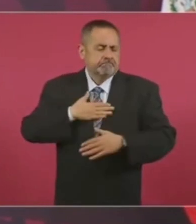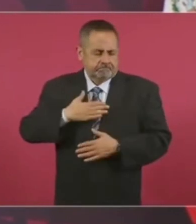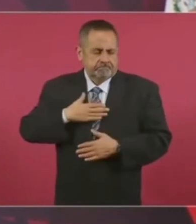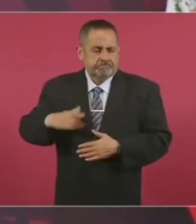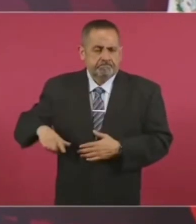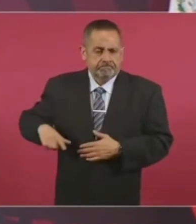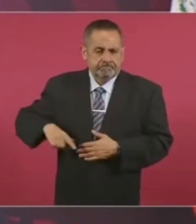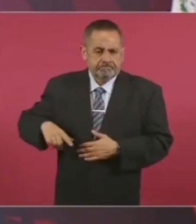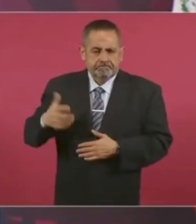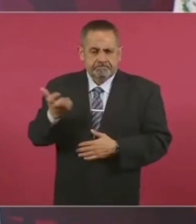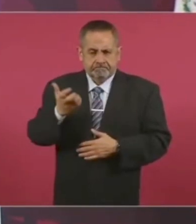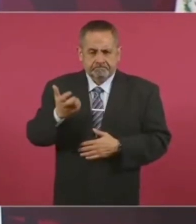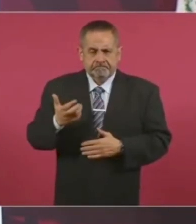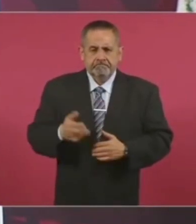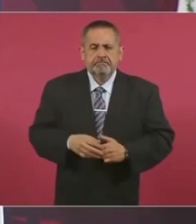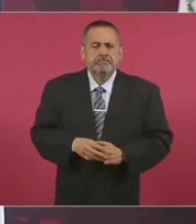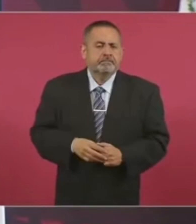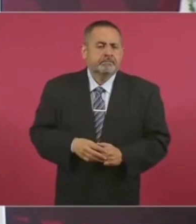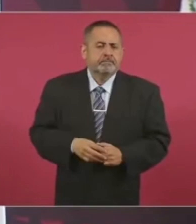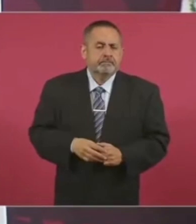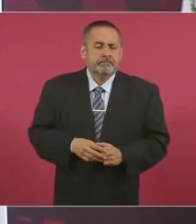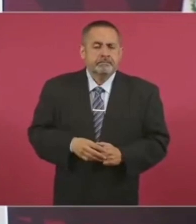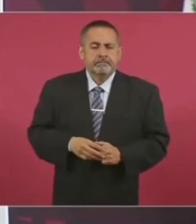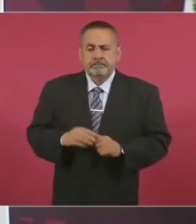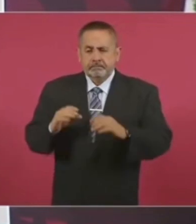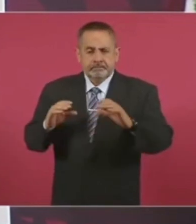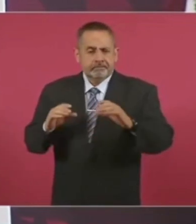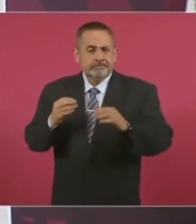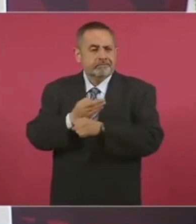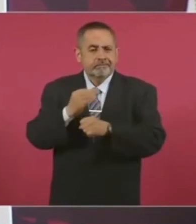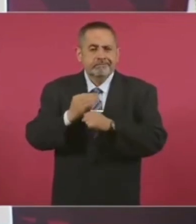de este desequilibrio.